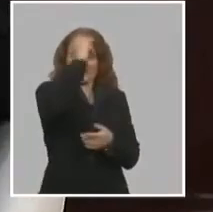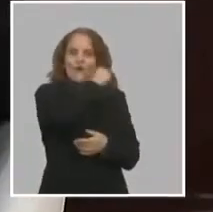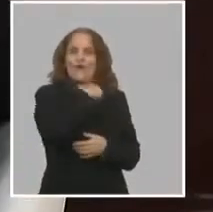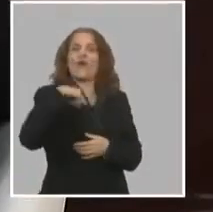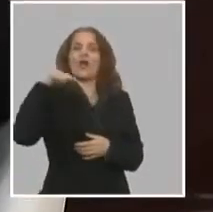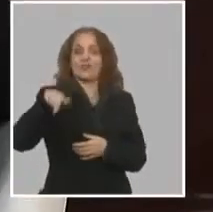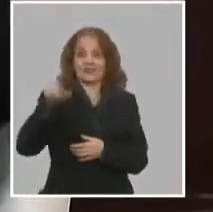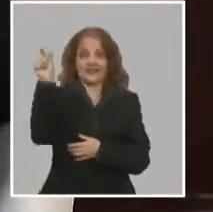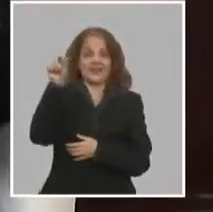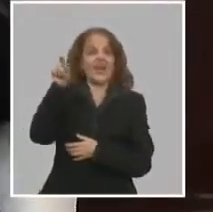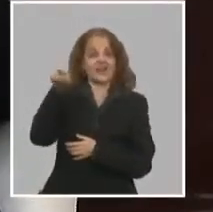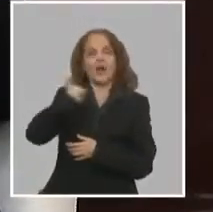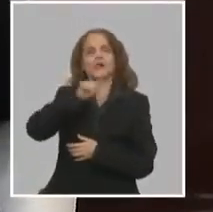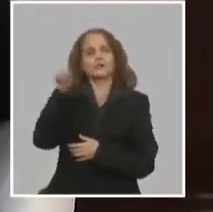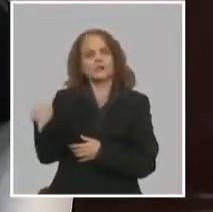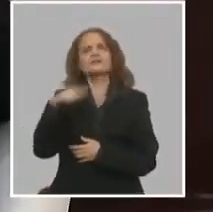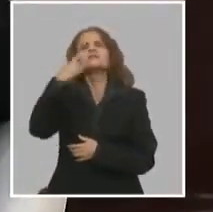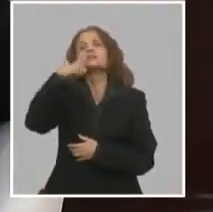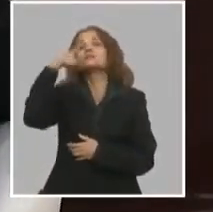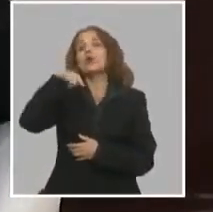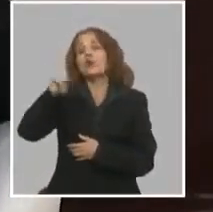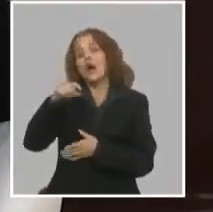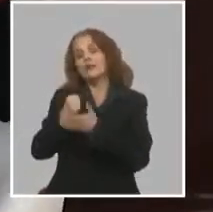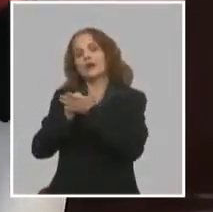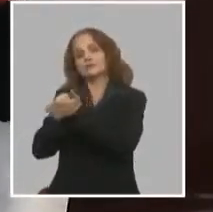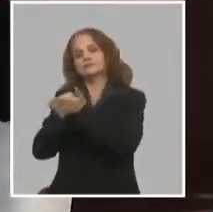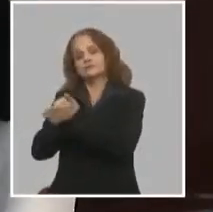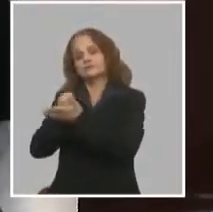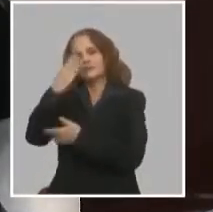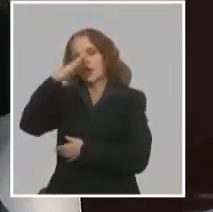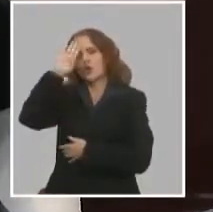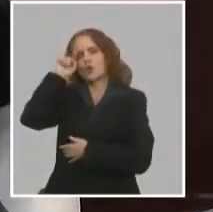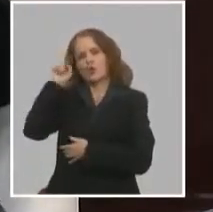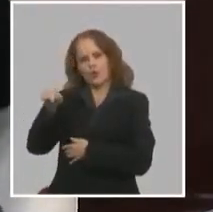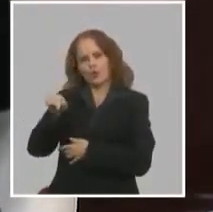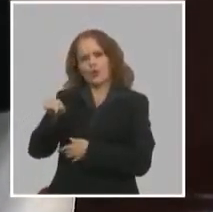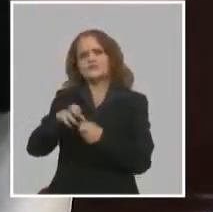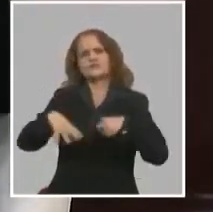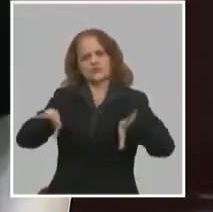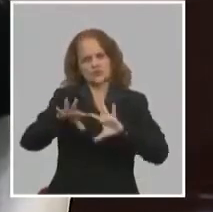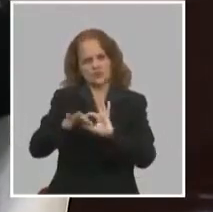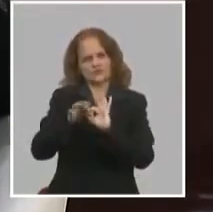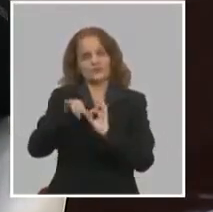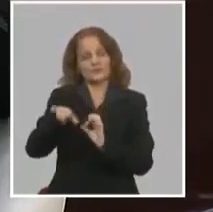como decíamos. También lo está Yajén, una de las fundadoras